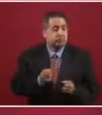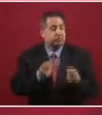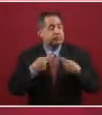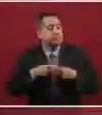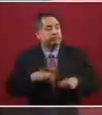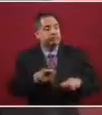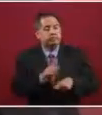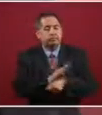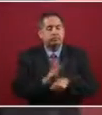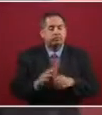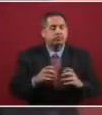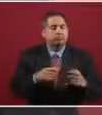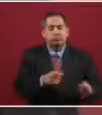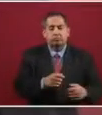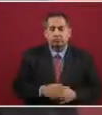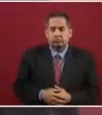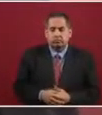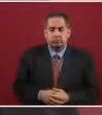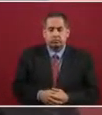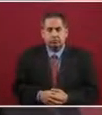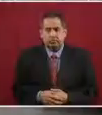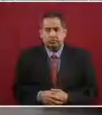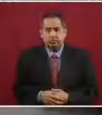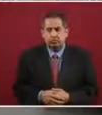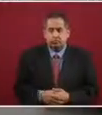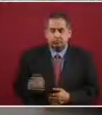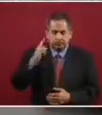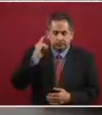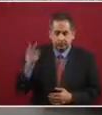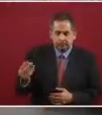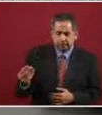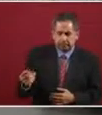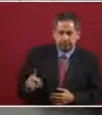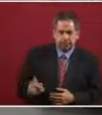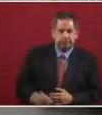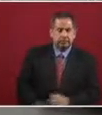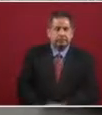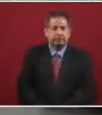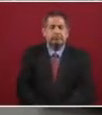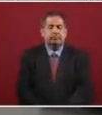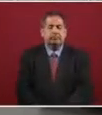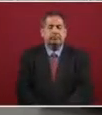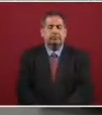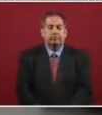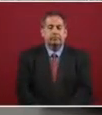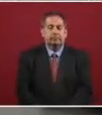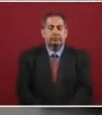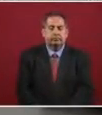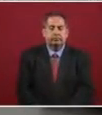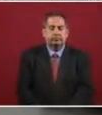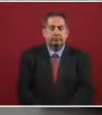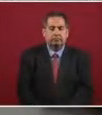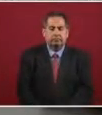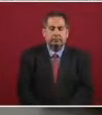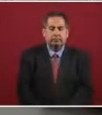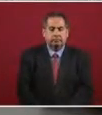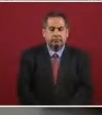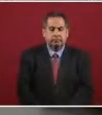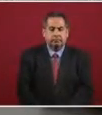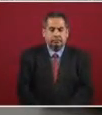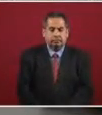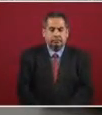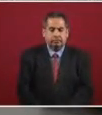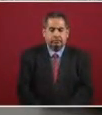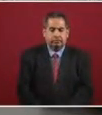beneficiarios. ¿Cuándo se daría el informe, señor presidente? Porque yo tengo el último informe que lo entregaron el día 28 de mayo aquí en una conferencia